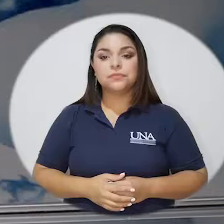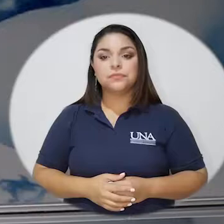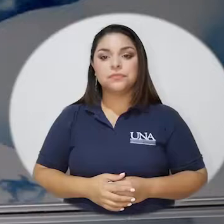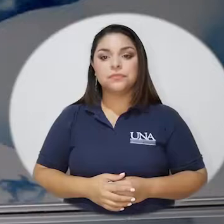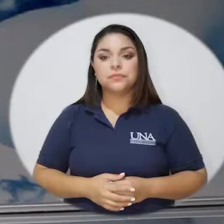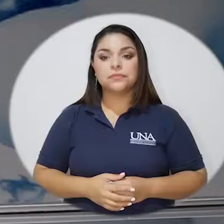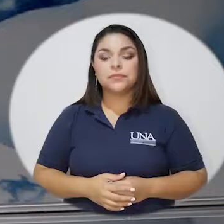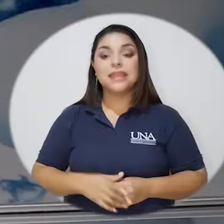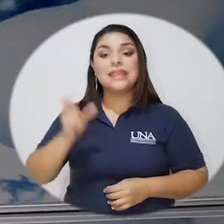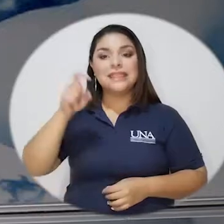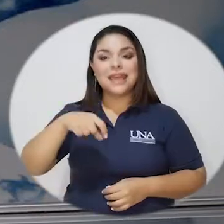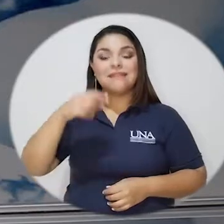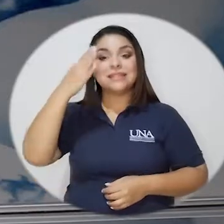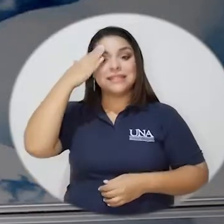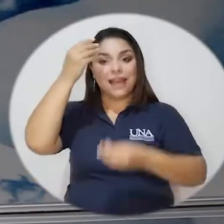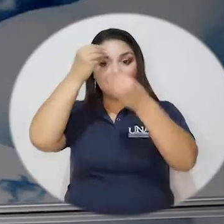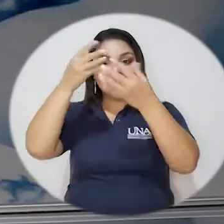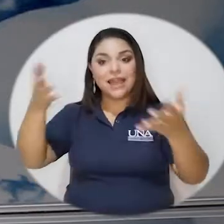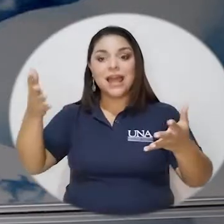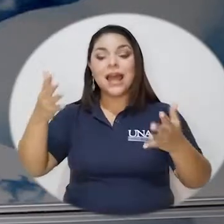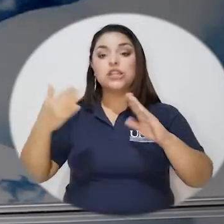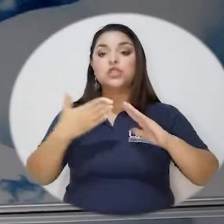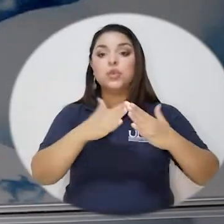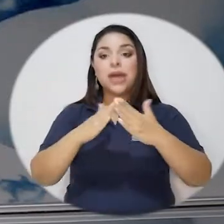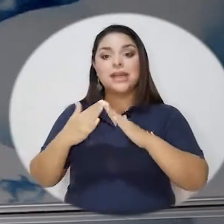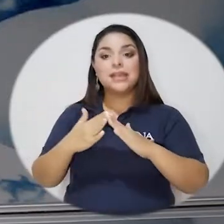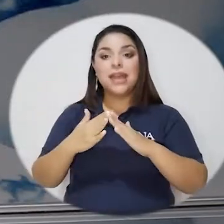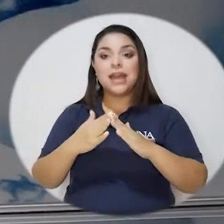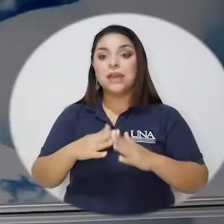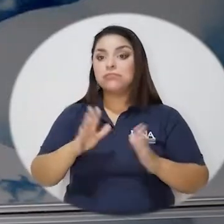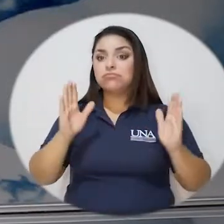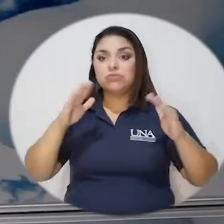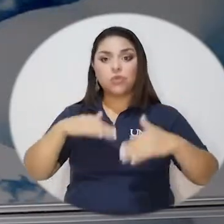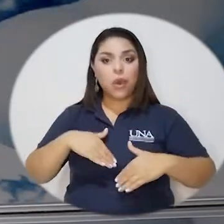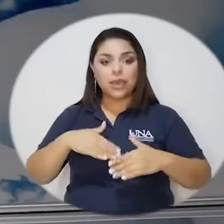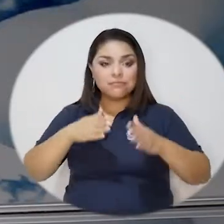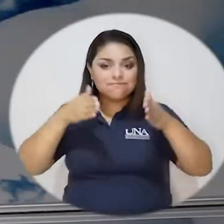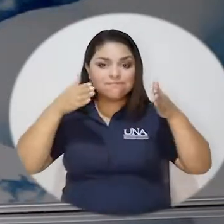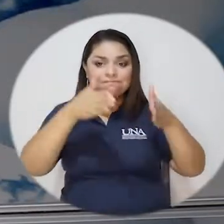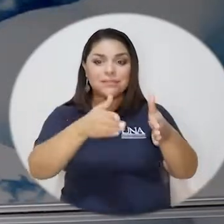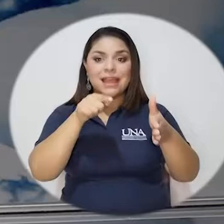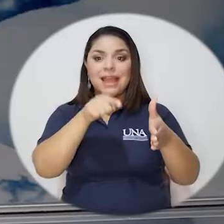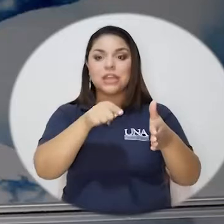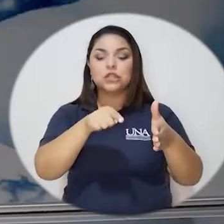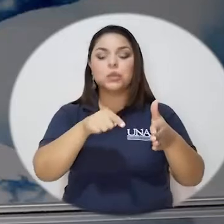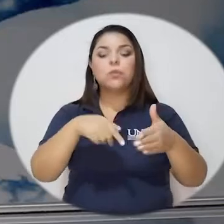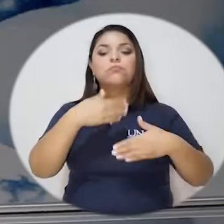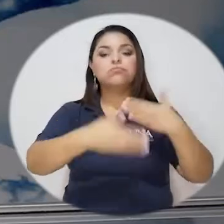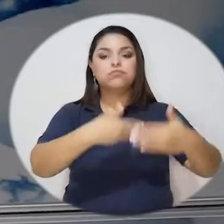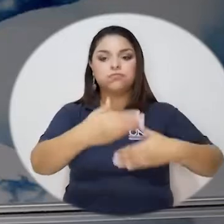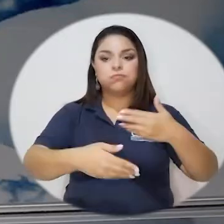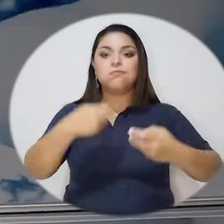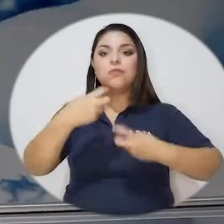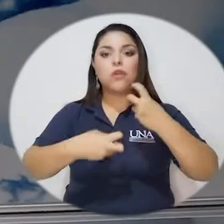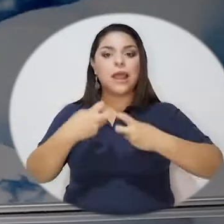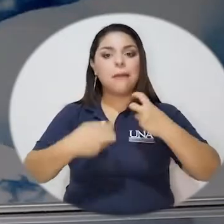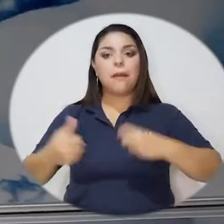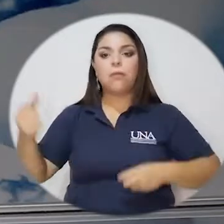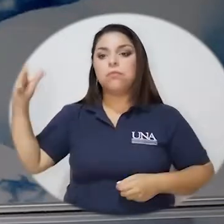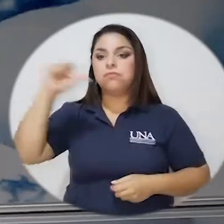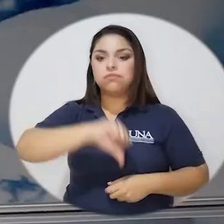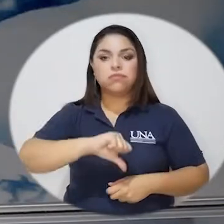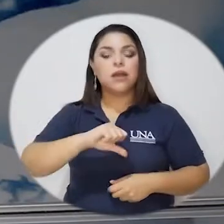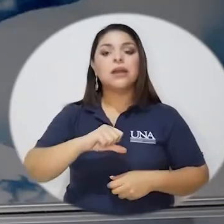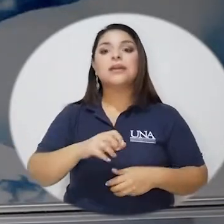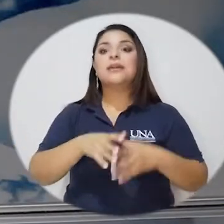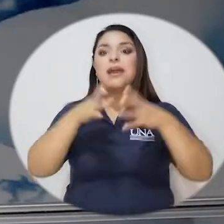termino con esto, hacer saber a la ciudadanía que si no se camina por ese lado, vamos a un problema de default o un